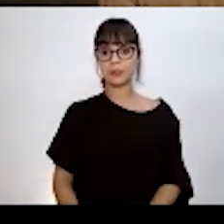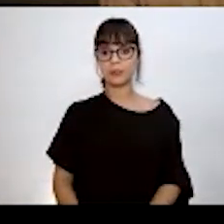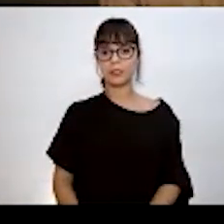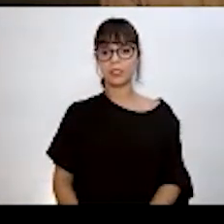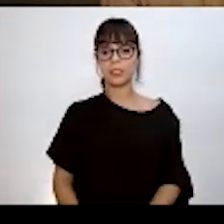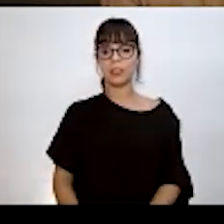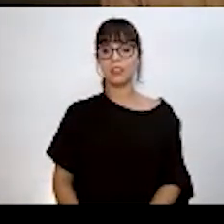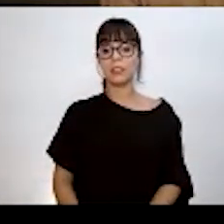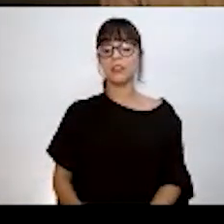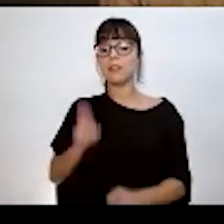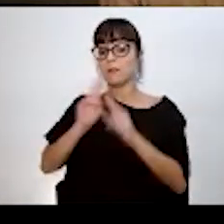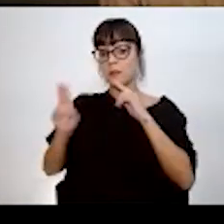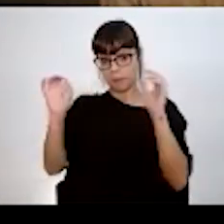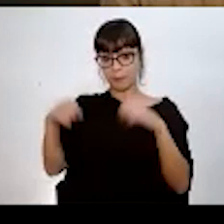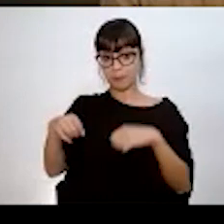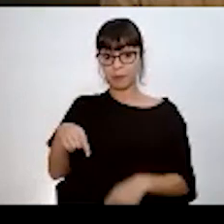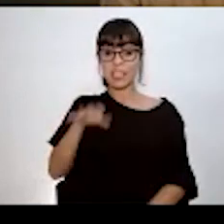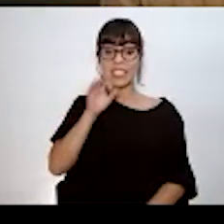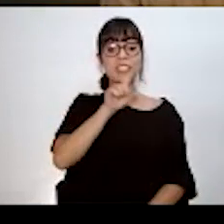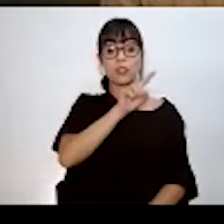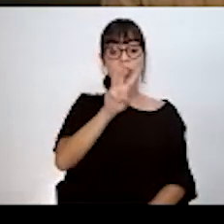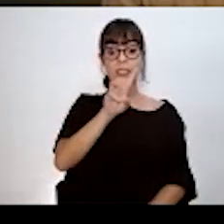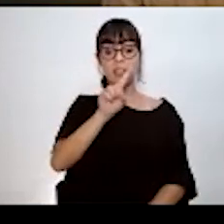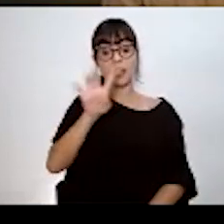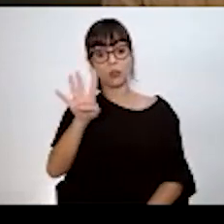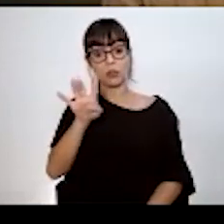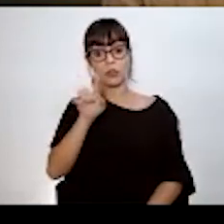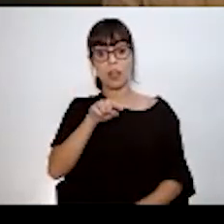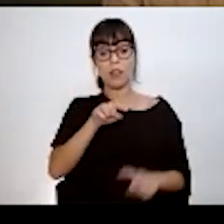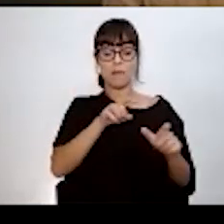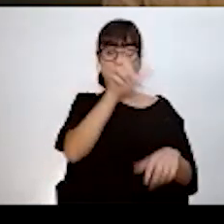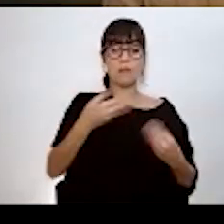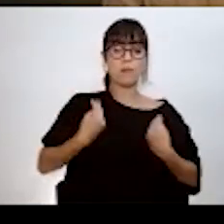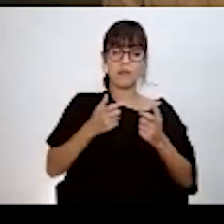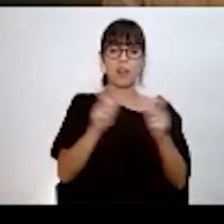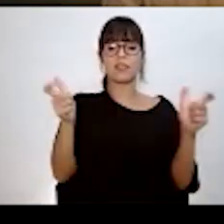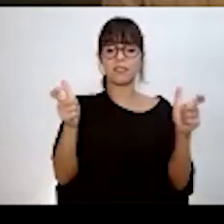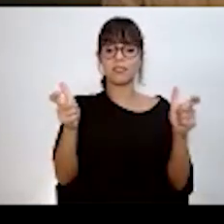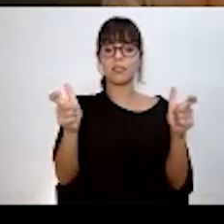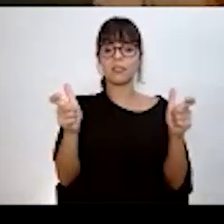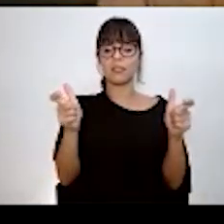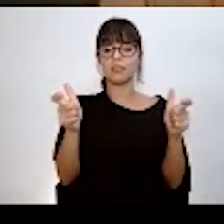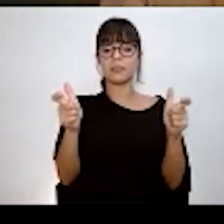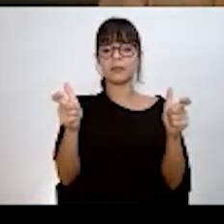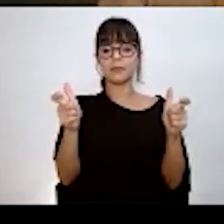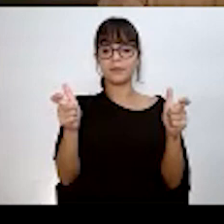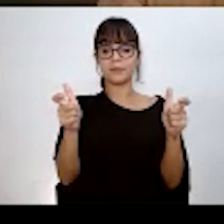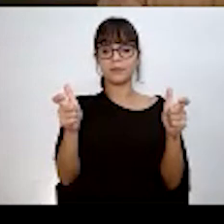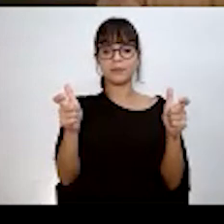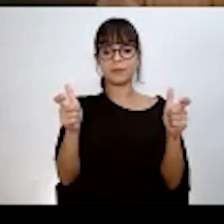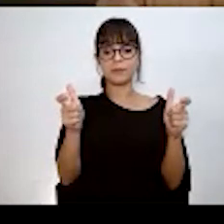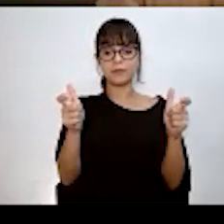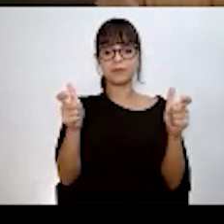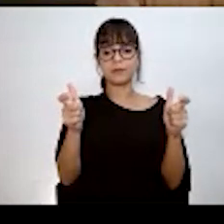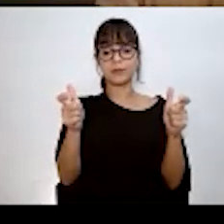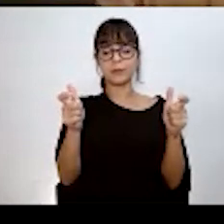El crecimiento en el siglo XIII-XIV tiene mucho que ver también con, primero, con un